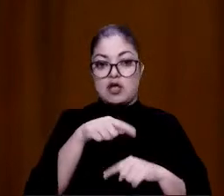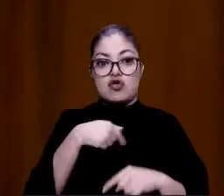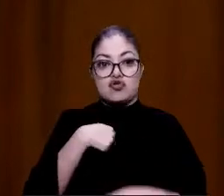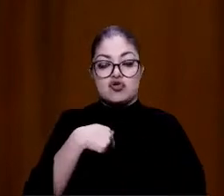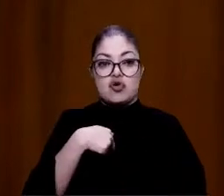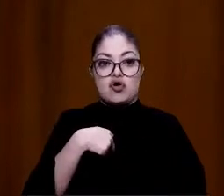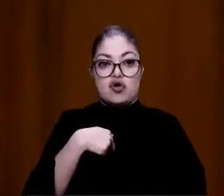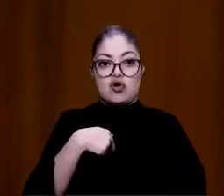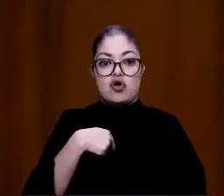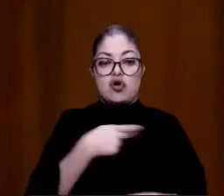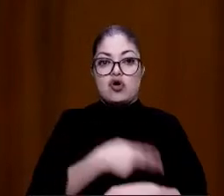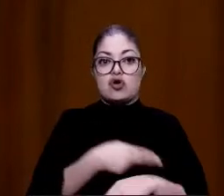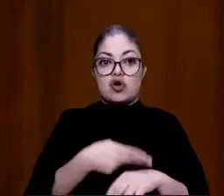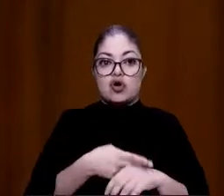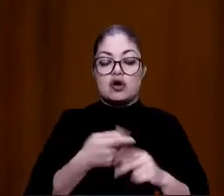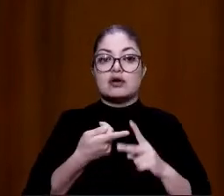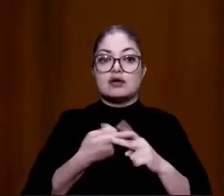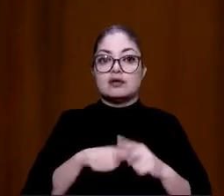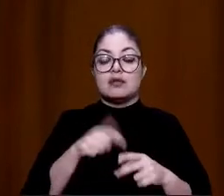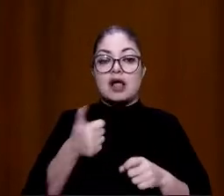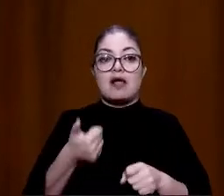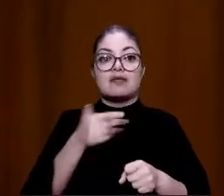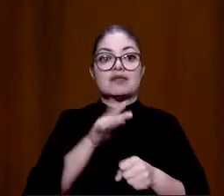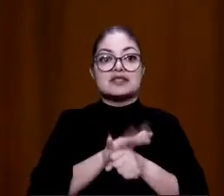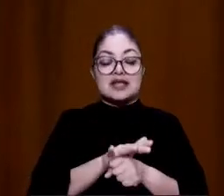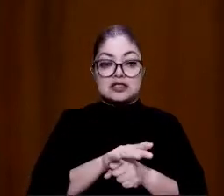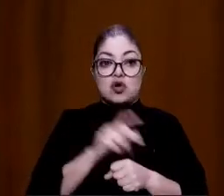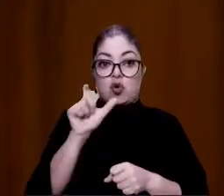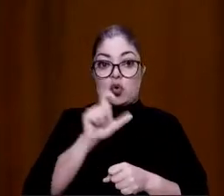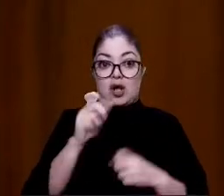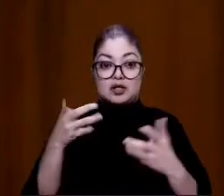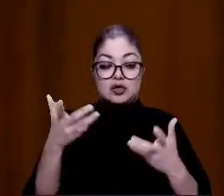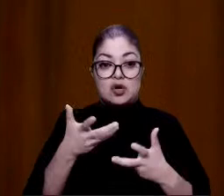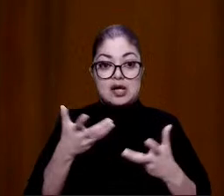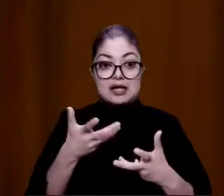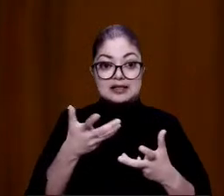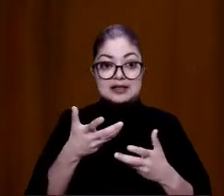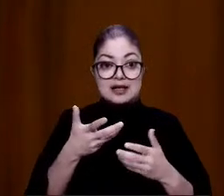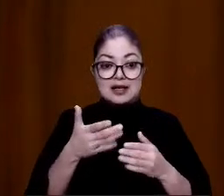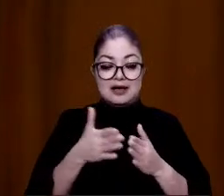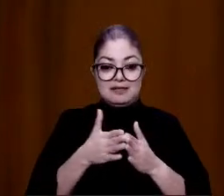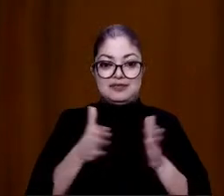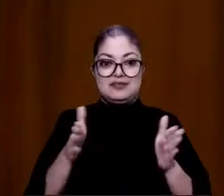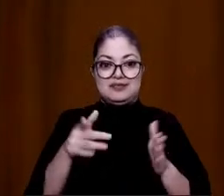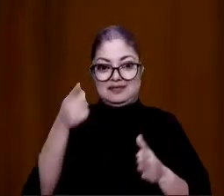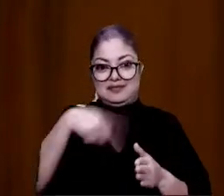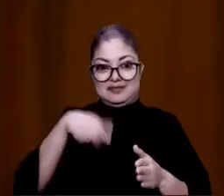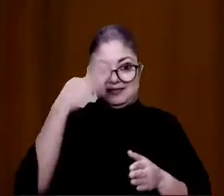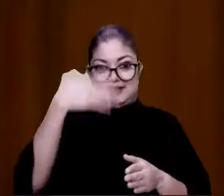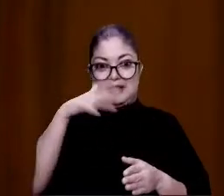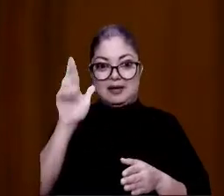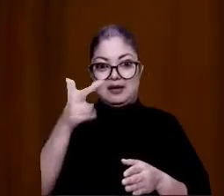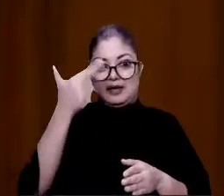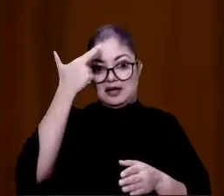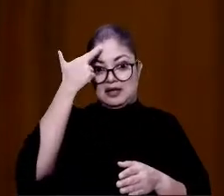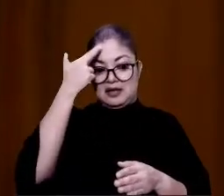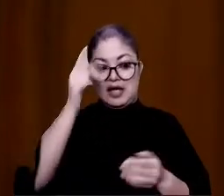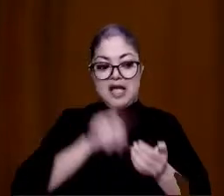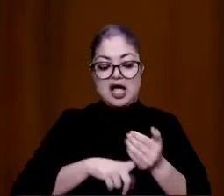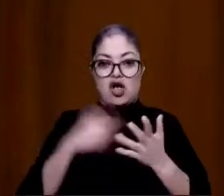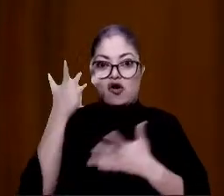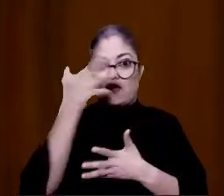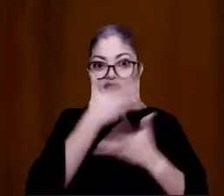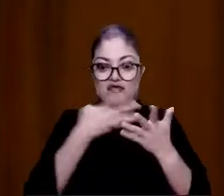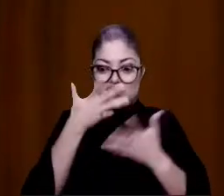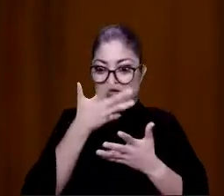de participar en su administración y cuando se hizo la ampliación, porque ustedes lo recuerdan, estaban confundidos los